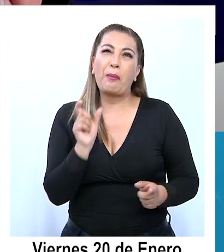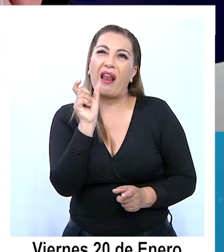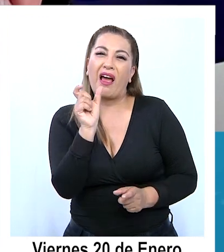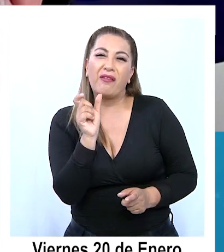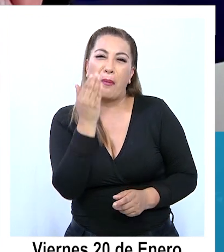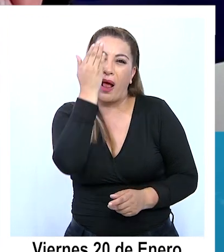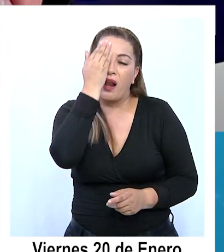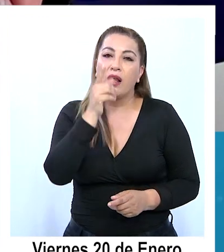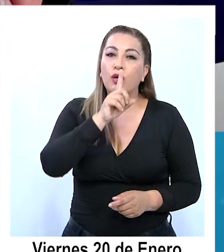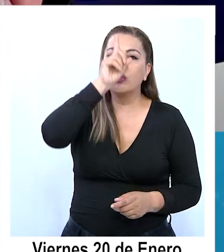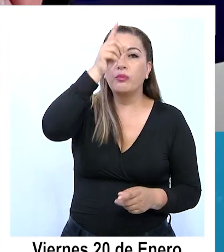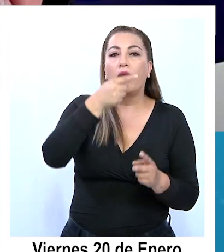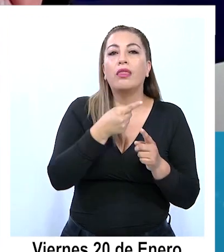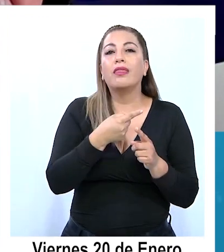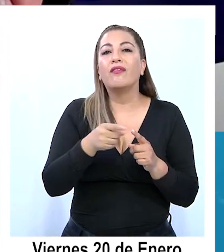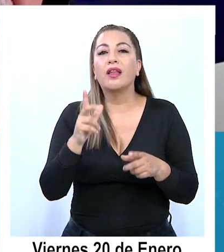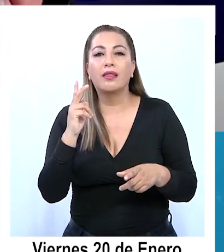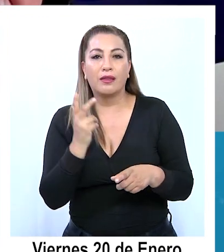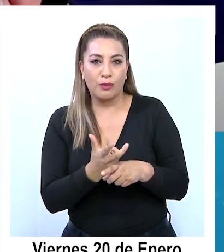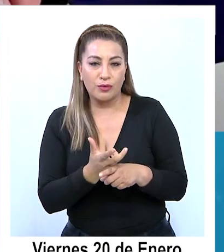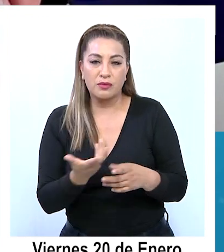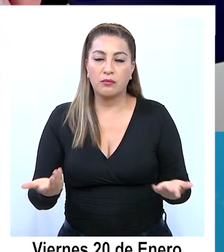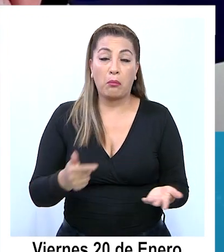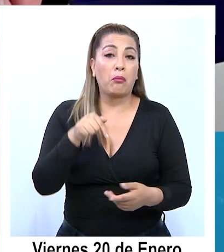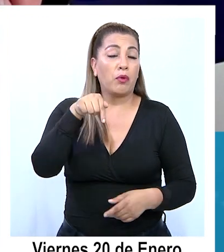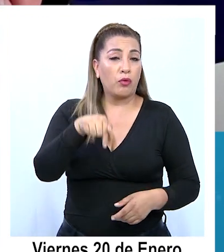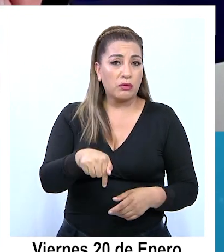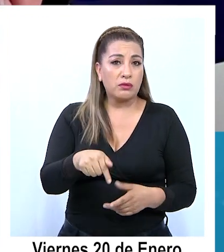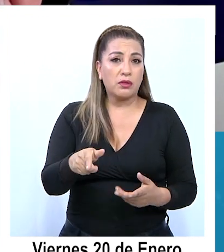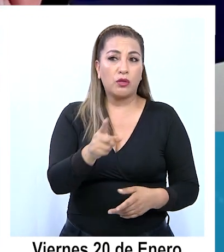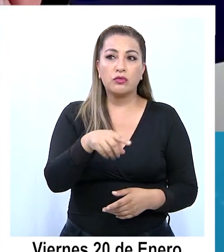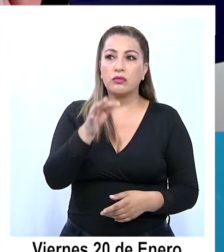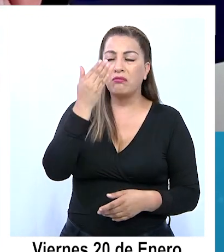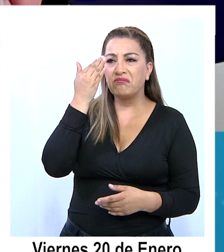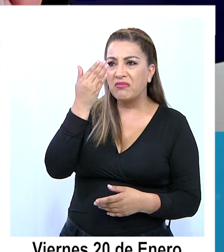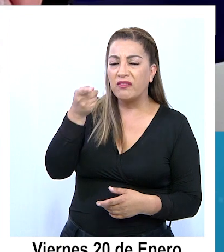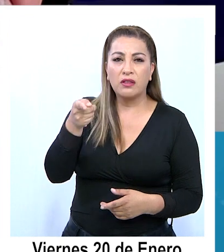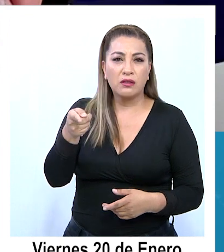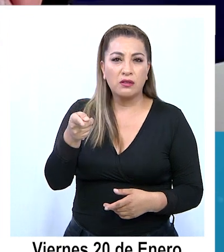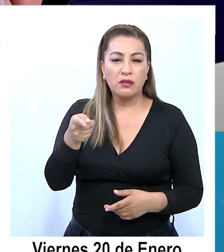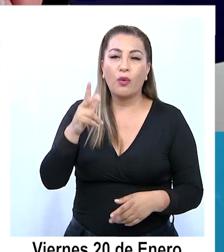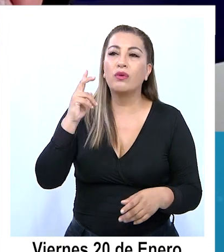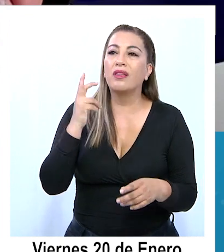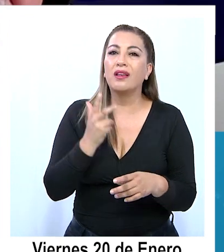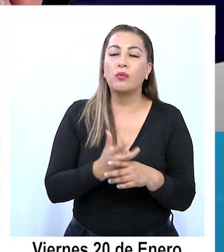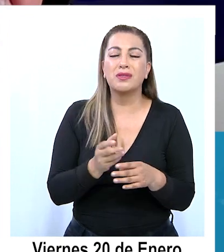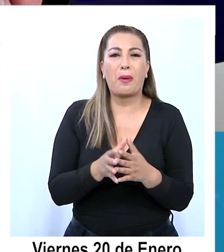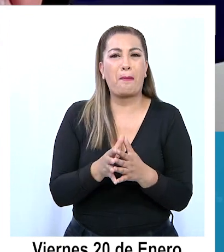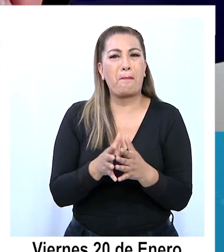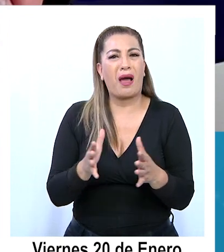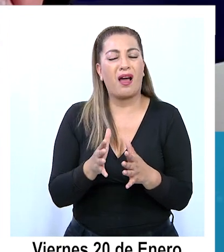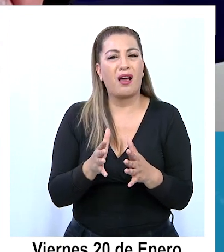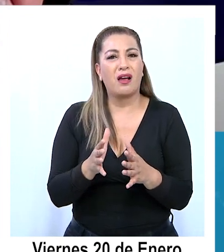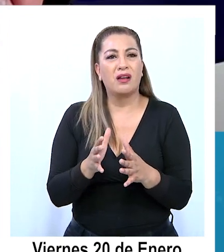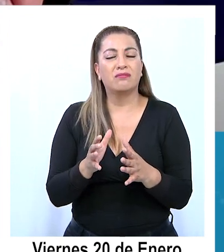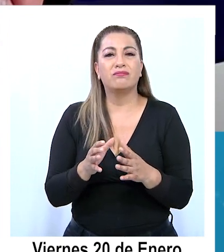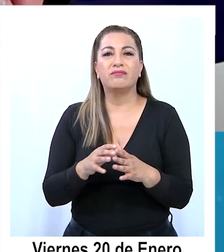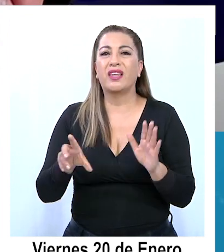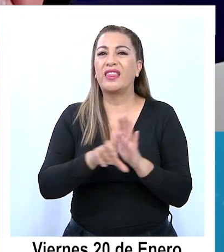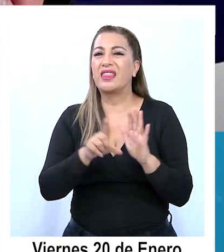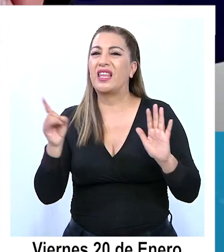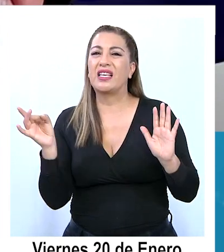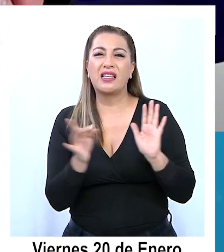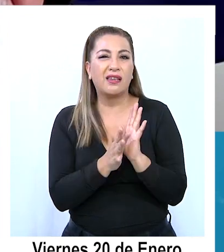era la verdad, a otro tipo de delincuencia. Ujú. Y hoy día a lo que nos hemos enfrentado es a una delincuencia brutal, de crimen organizado, de